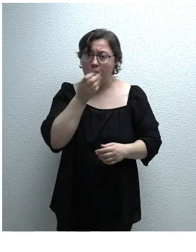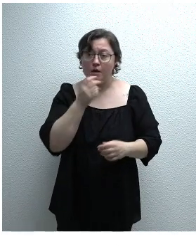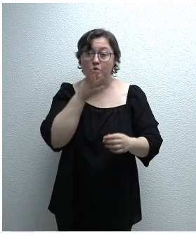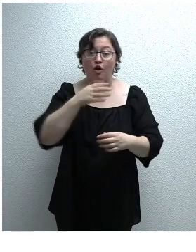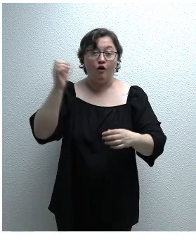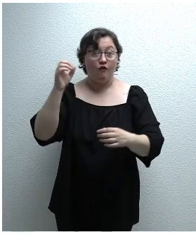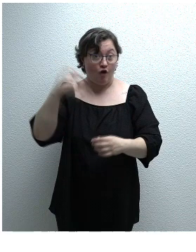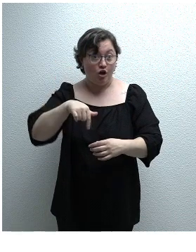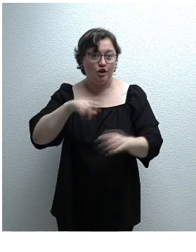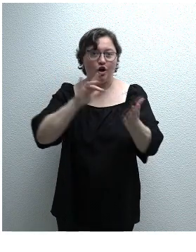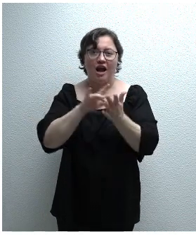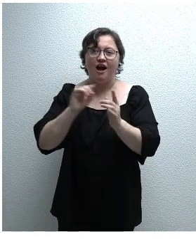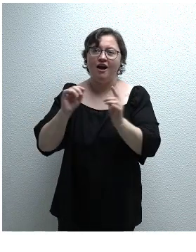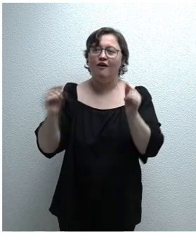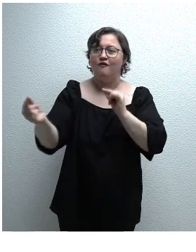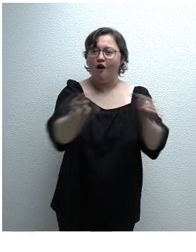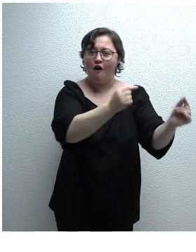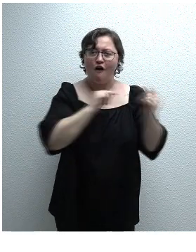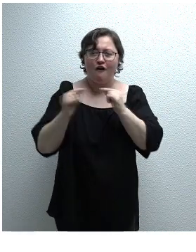foros y yo creo que vamos a estar todos vigilantes.